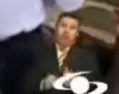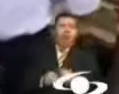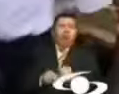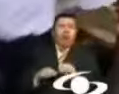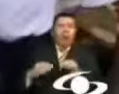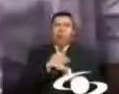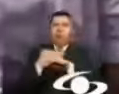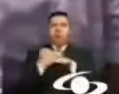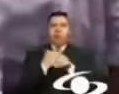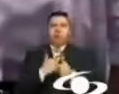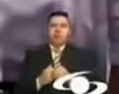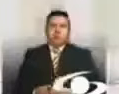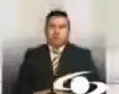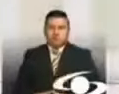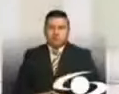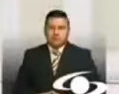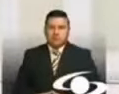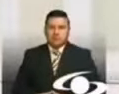movilidad en el sector.